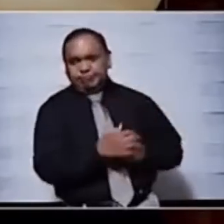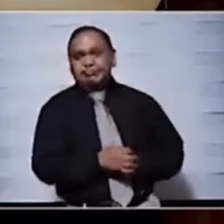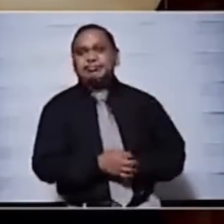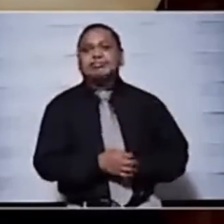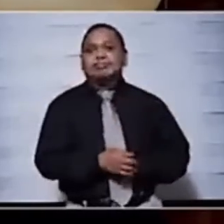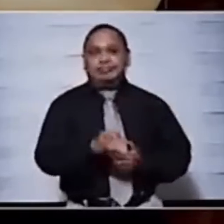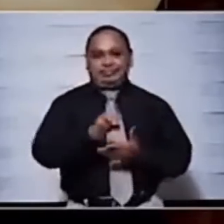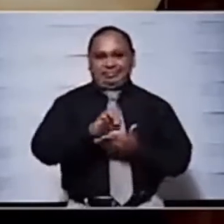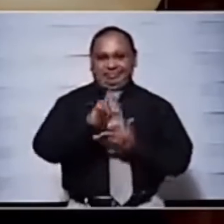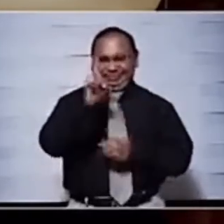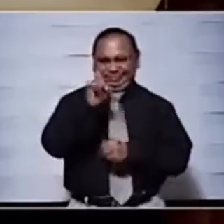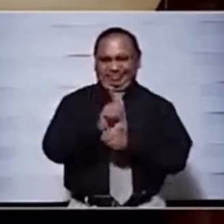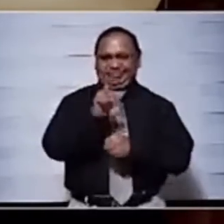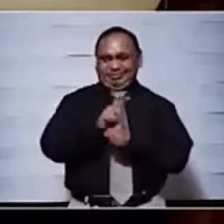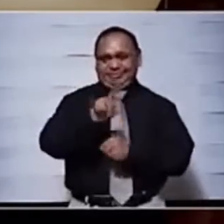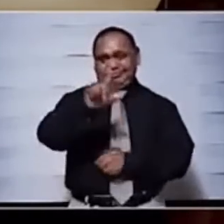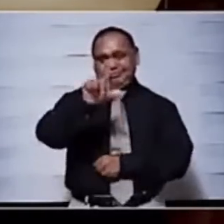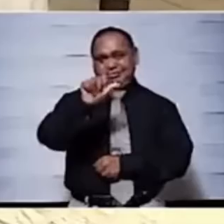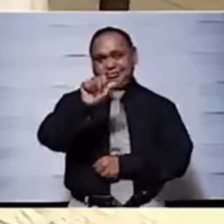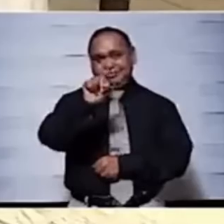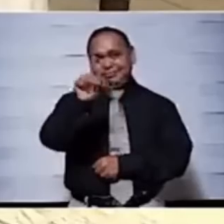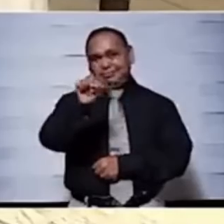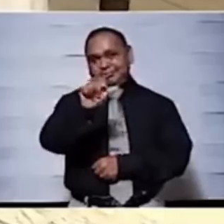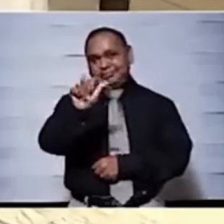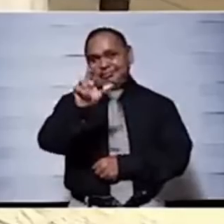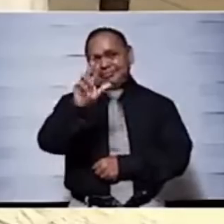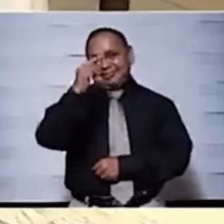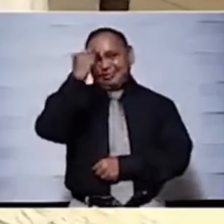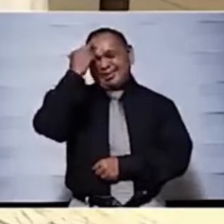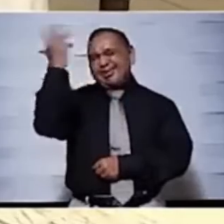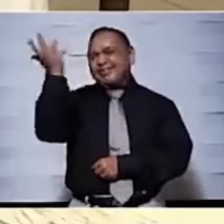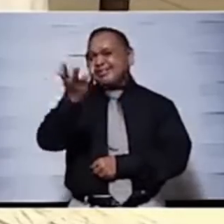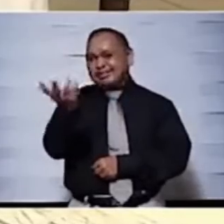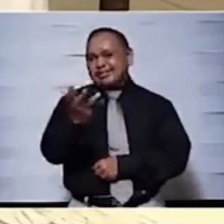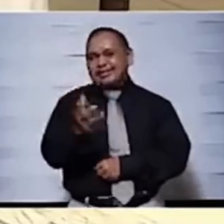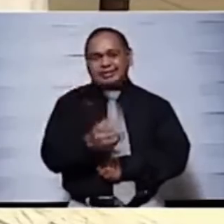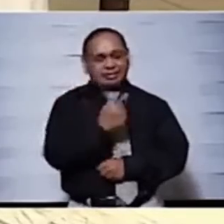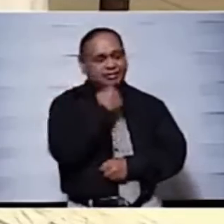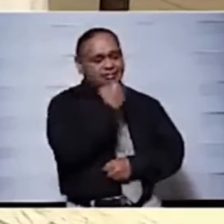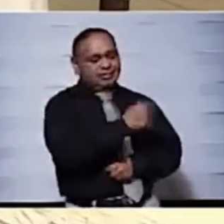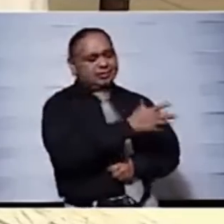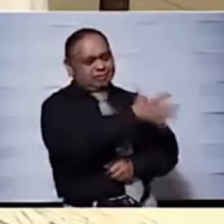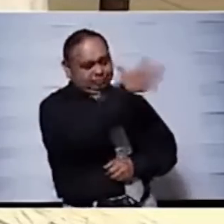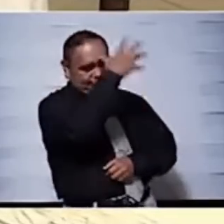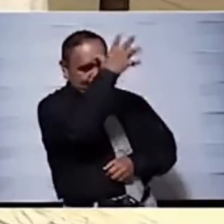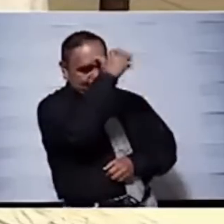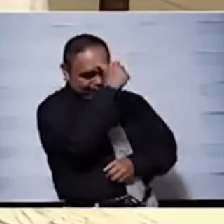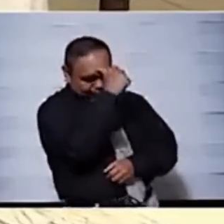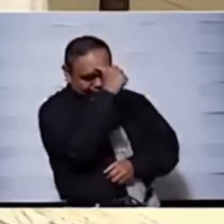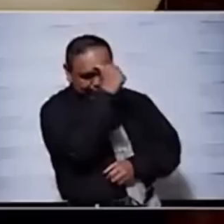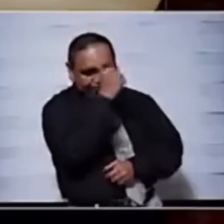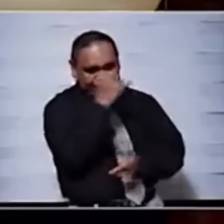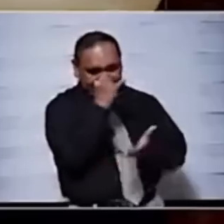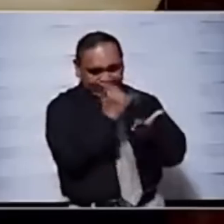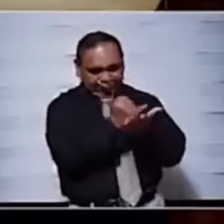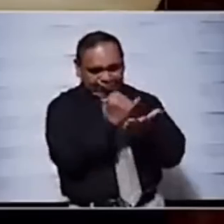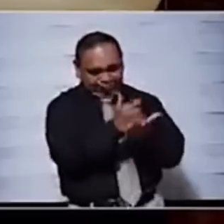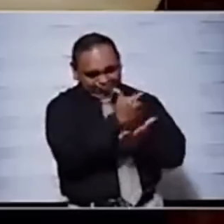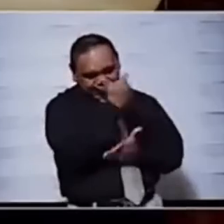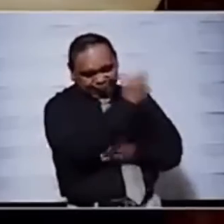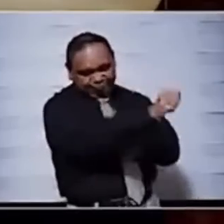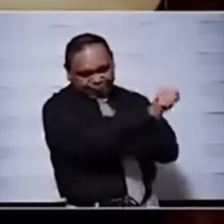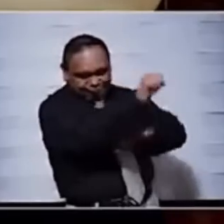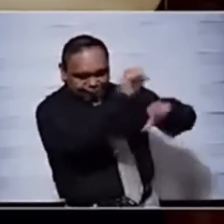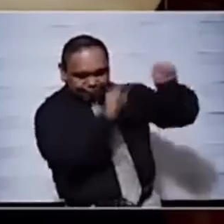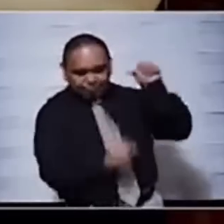Lázaro Cárdenas, primero ver si llegamos a un acuerdo, para que también devuelvan parte de los impuestos que les condonó Alito a cambio